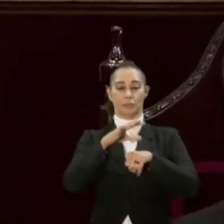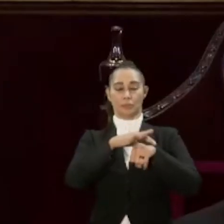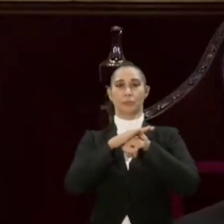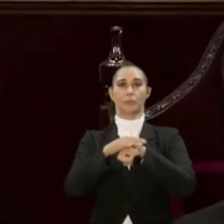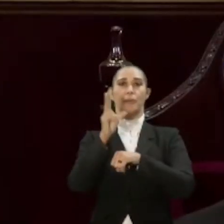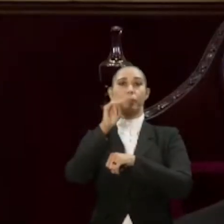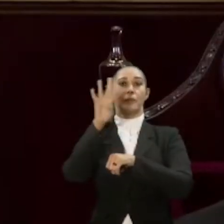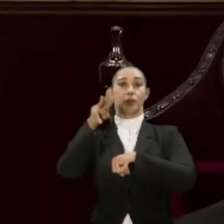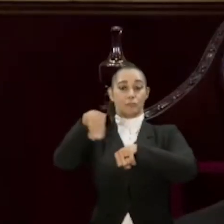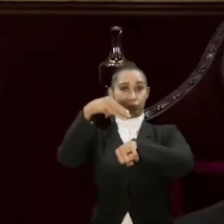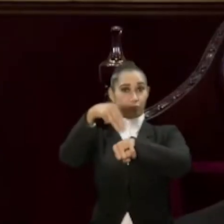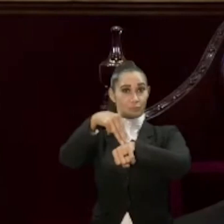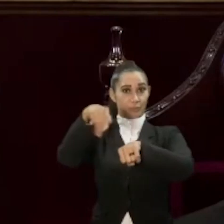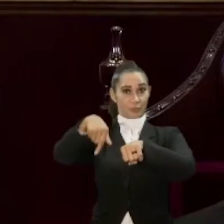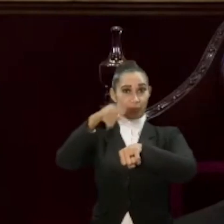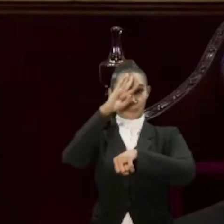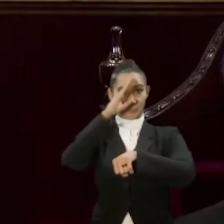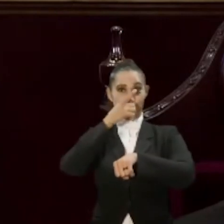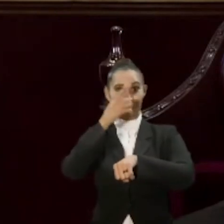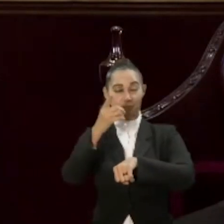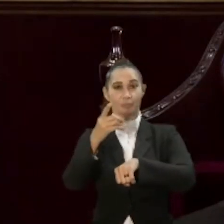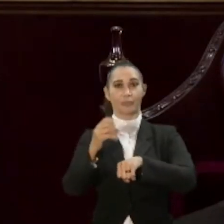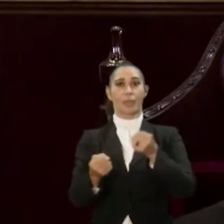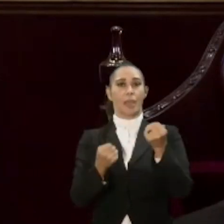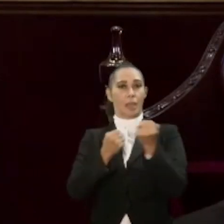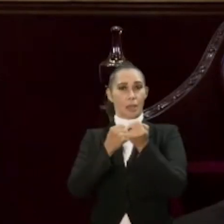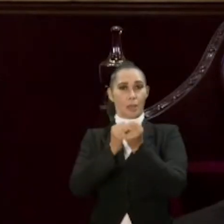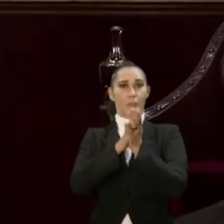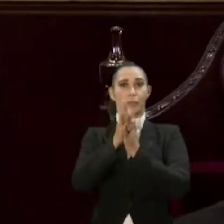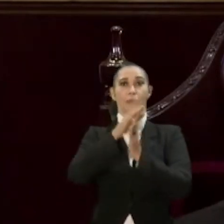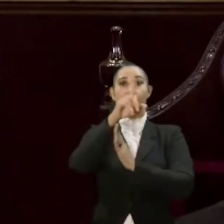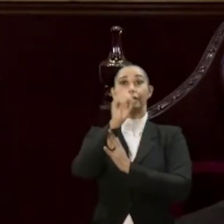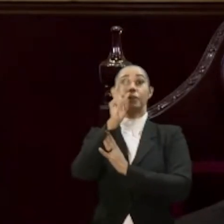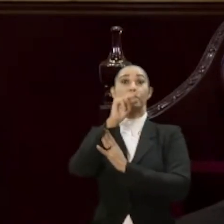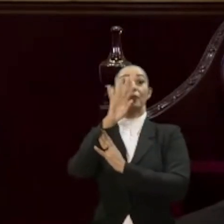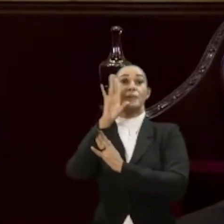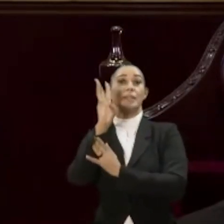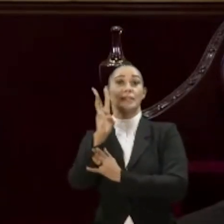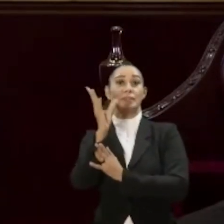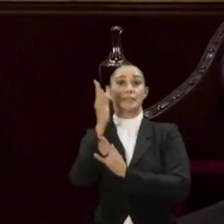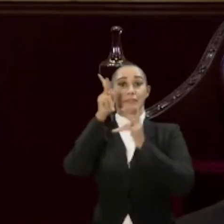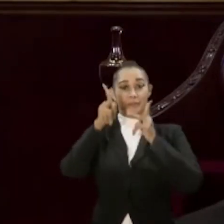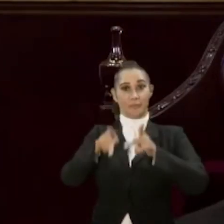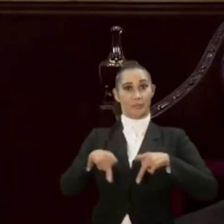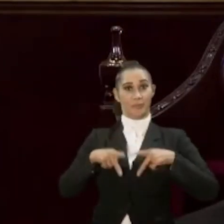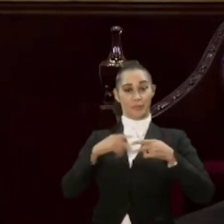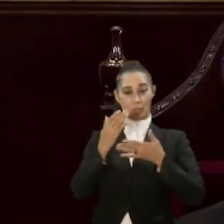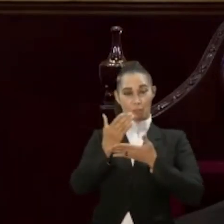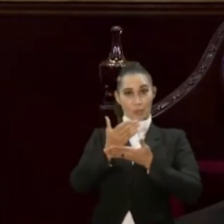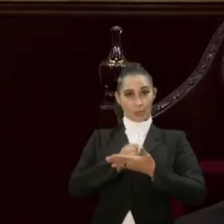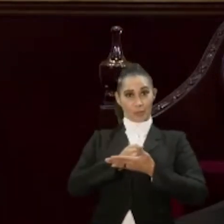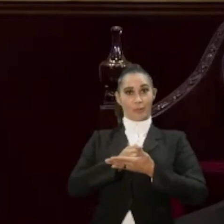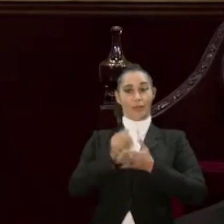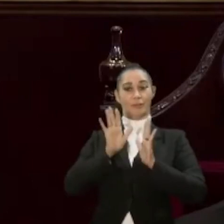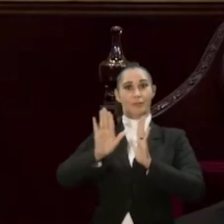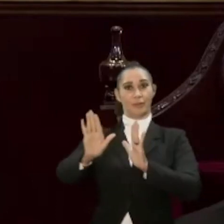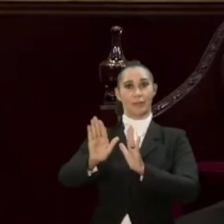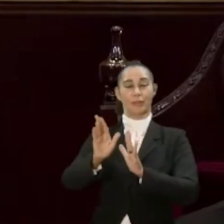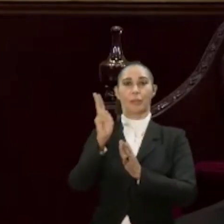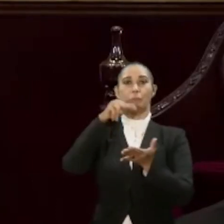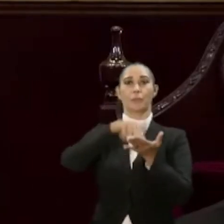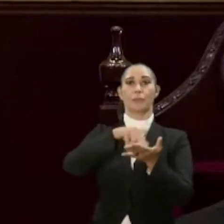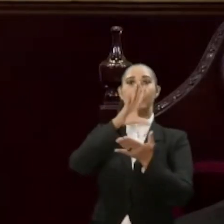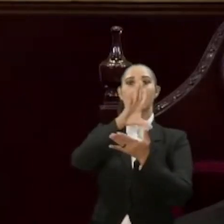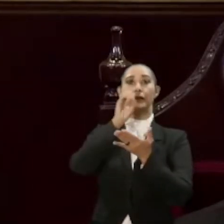en 22 municipios del país, impactando a más de 126.000 personas y ahorrándole a los beneficiarios más de